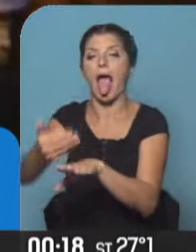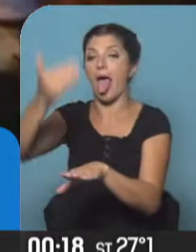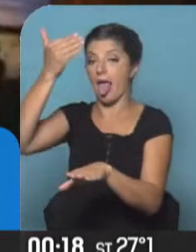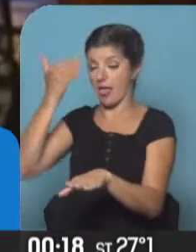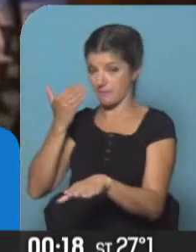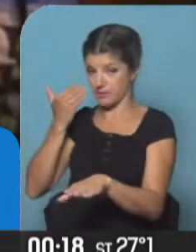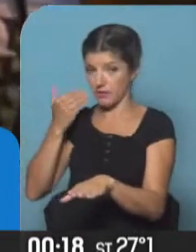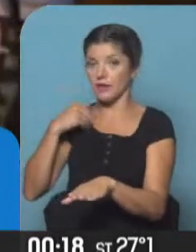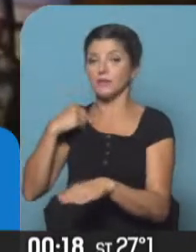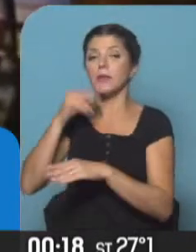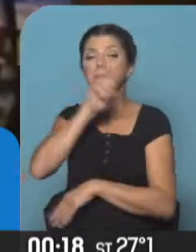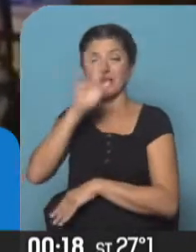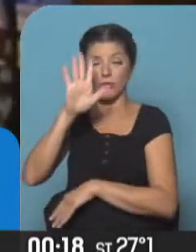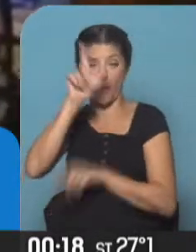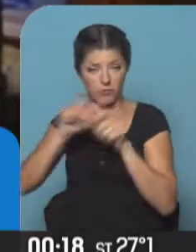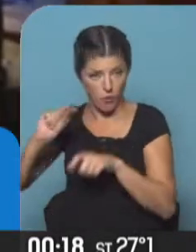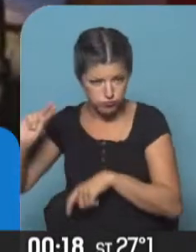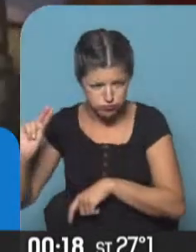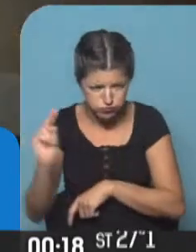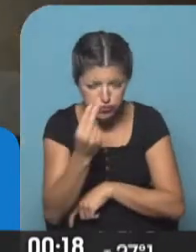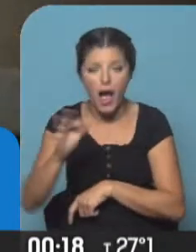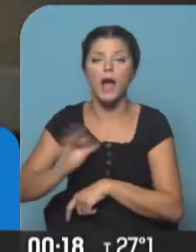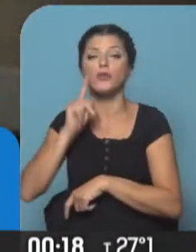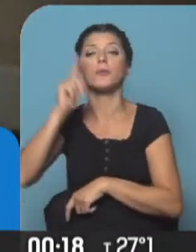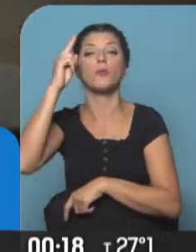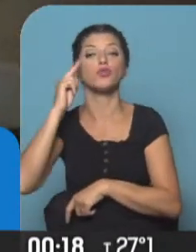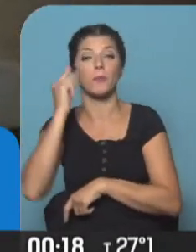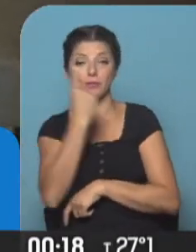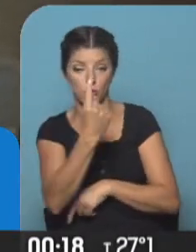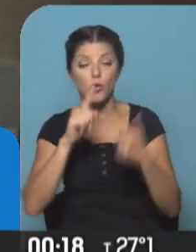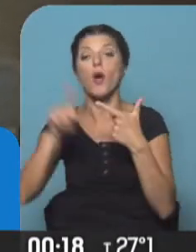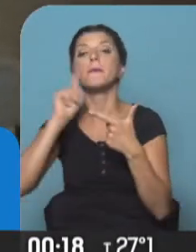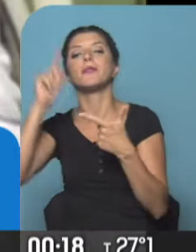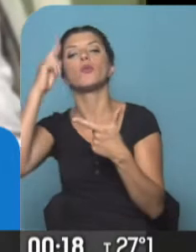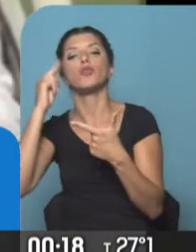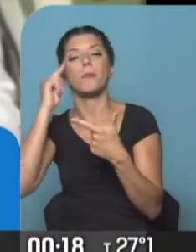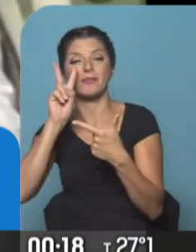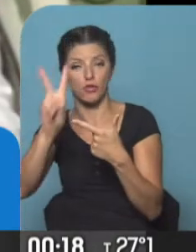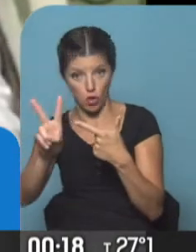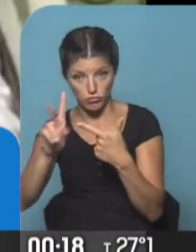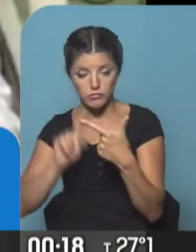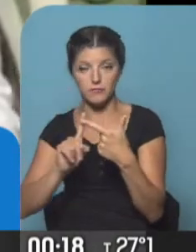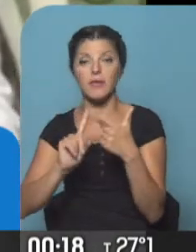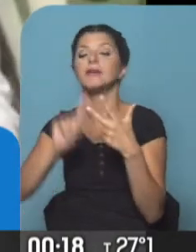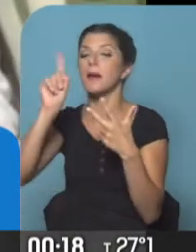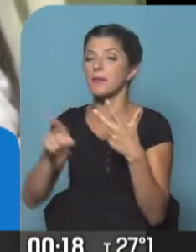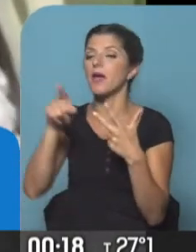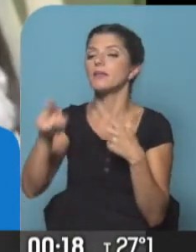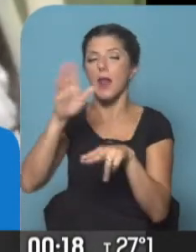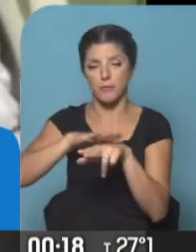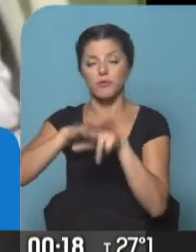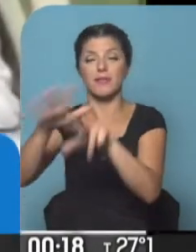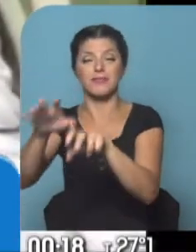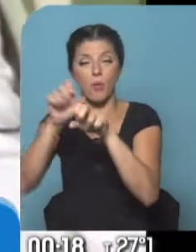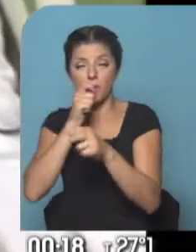de 25 personas en 1991 y 1992, así como del secuestro del periodista